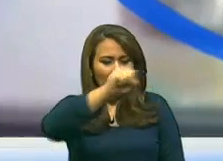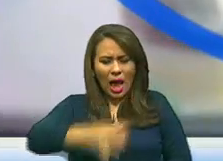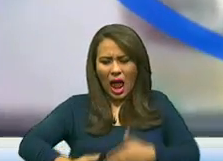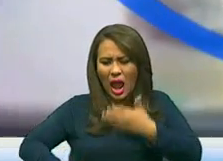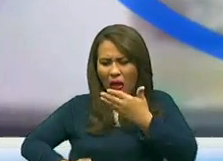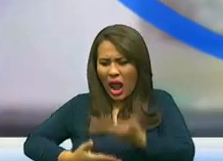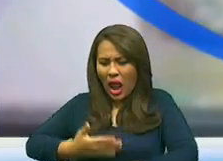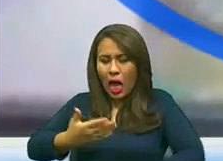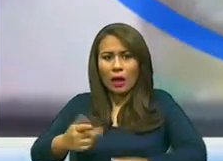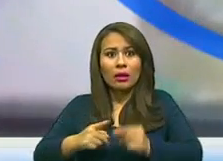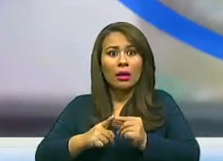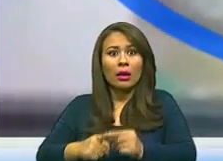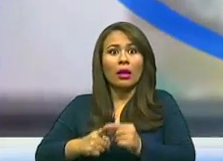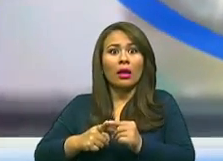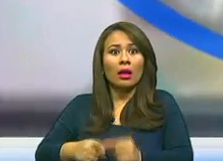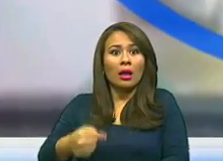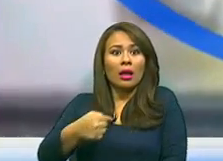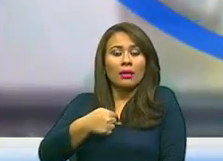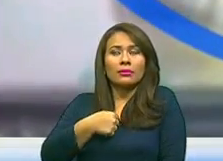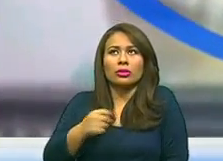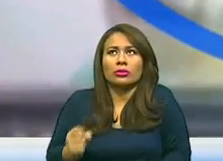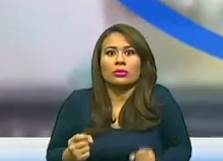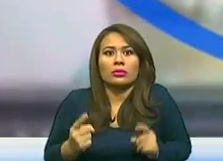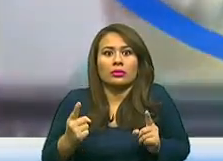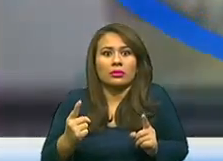dice. Bueno, yo